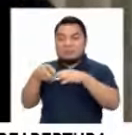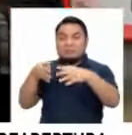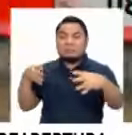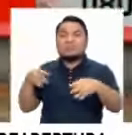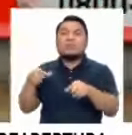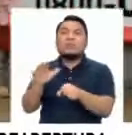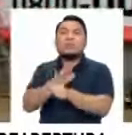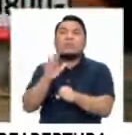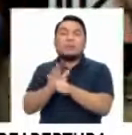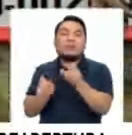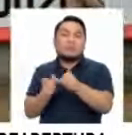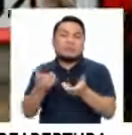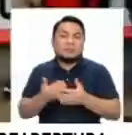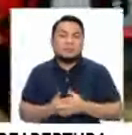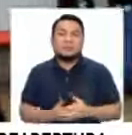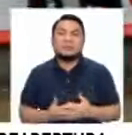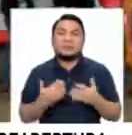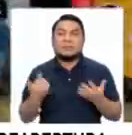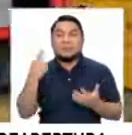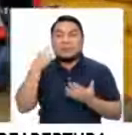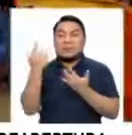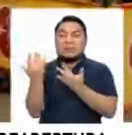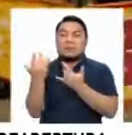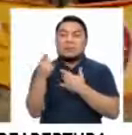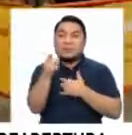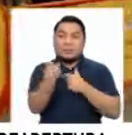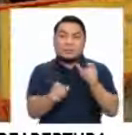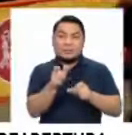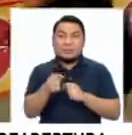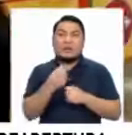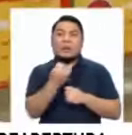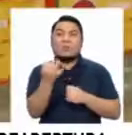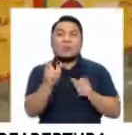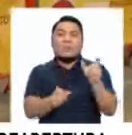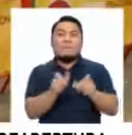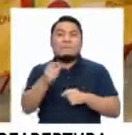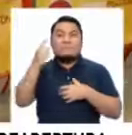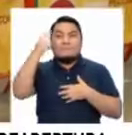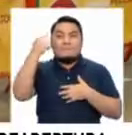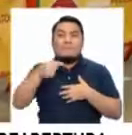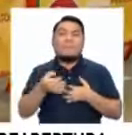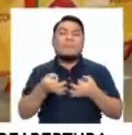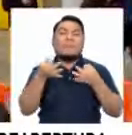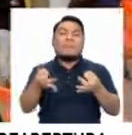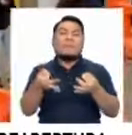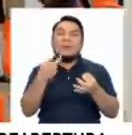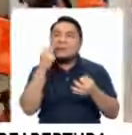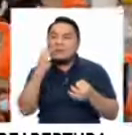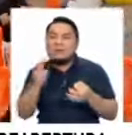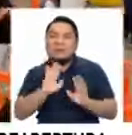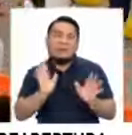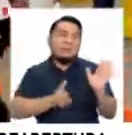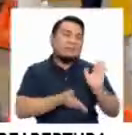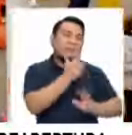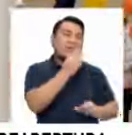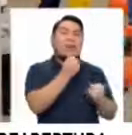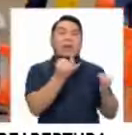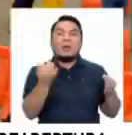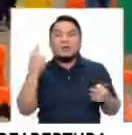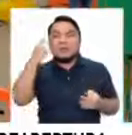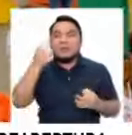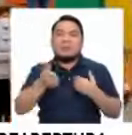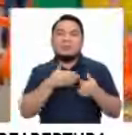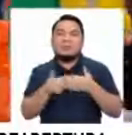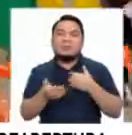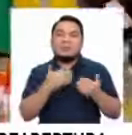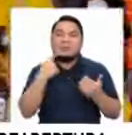clientes. Al ver la fila de espera, algunas personas prefirieron postergar su día de compras. Otras, en tanto, buscaron opciones